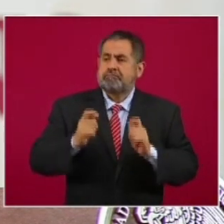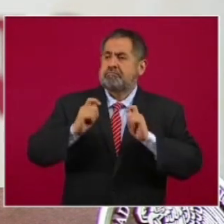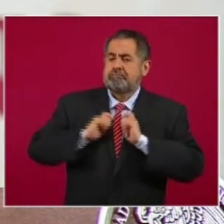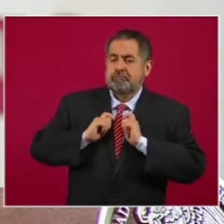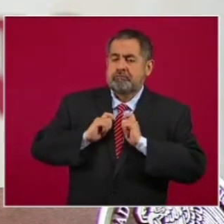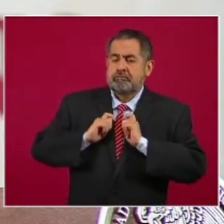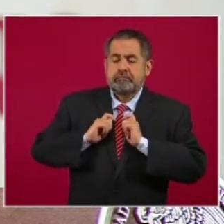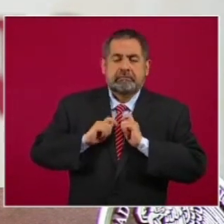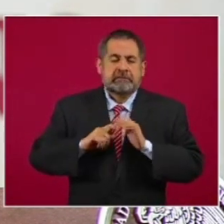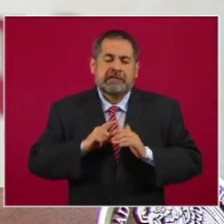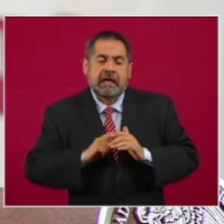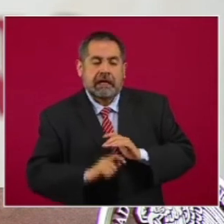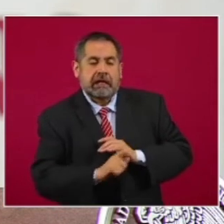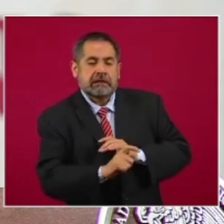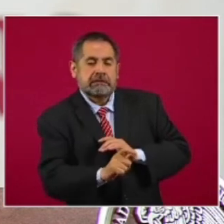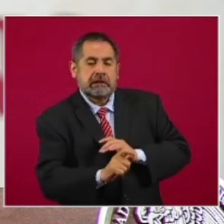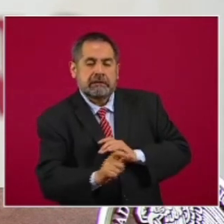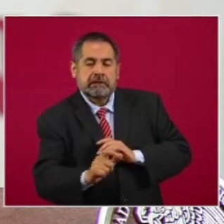porque compró votos,